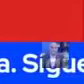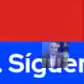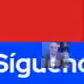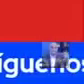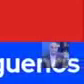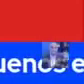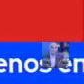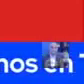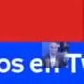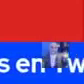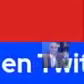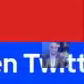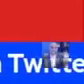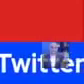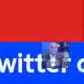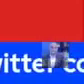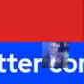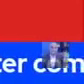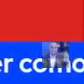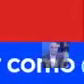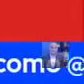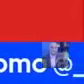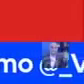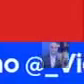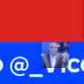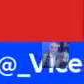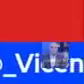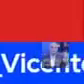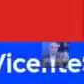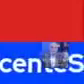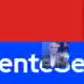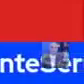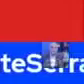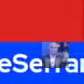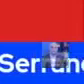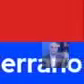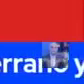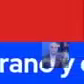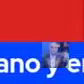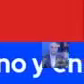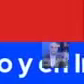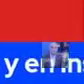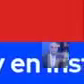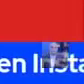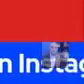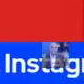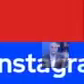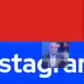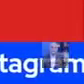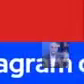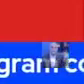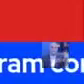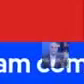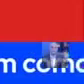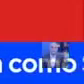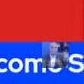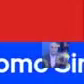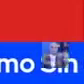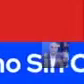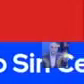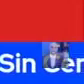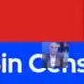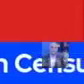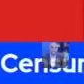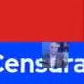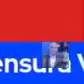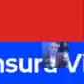la Bolsa Mexicana de Valores, récord en reservas del Banco de México y récord en